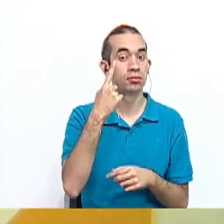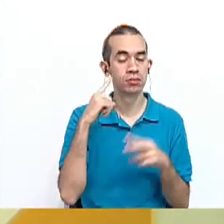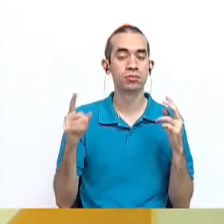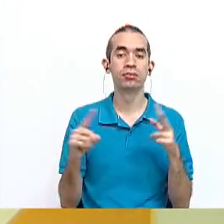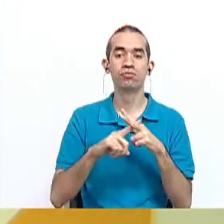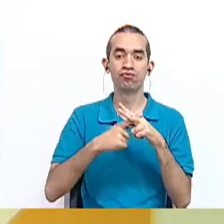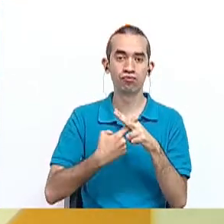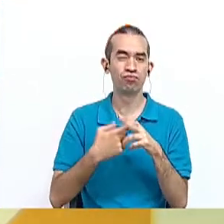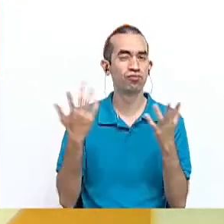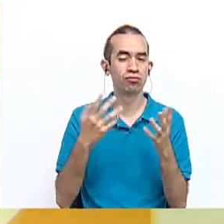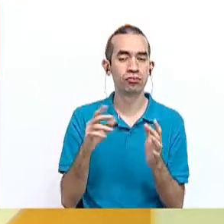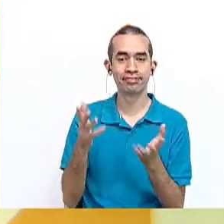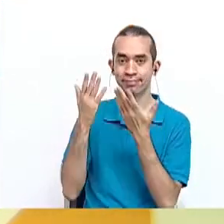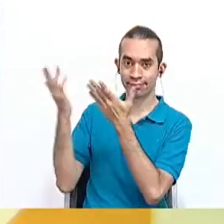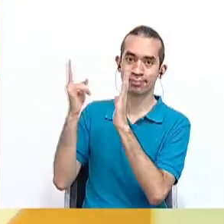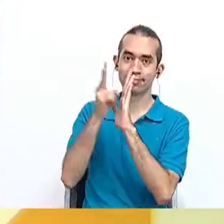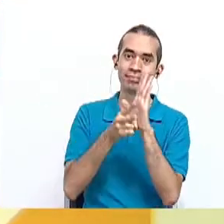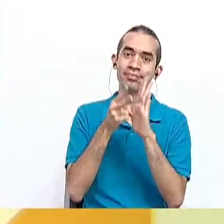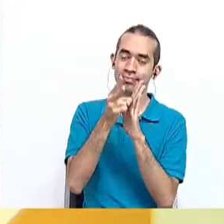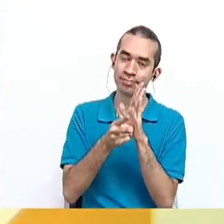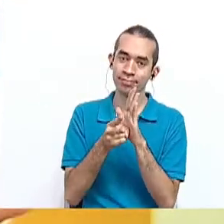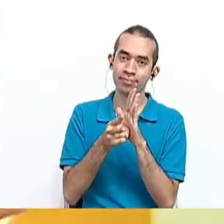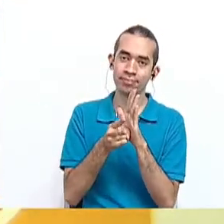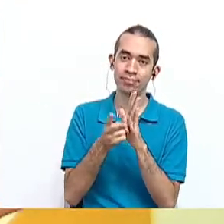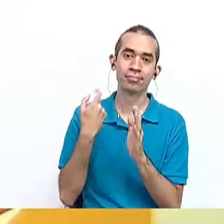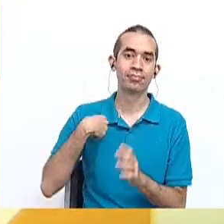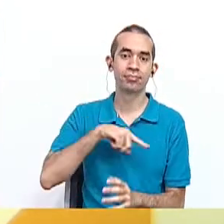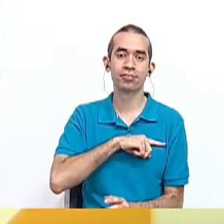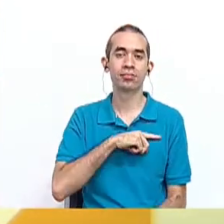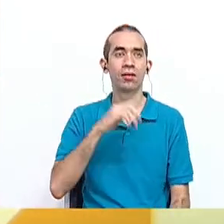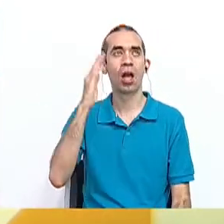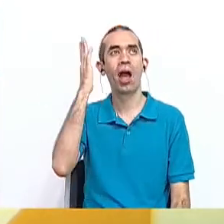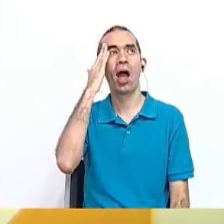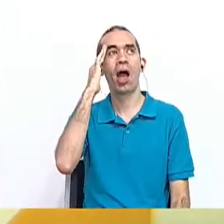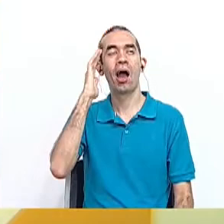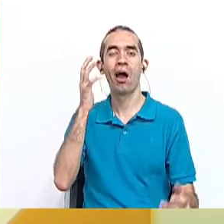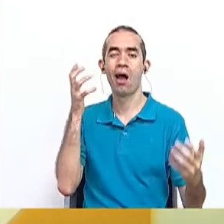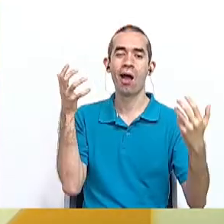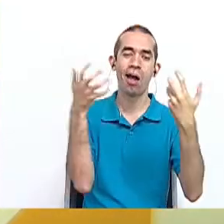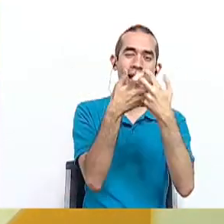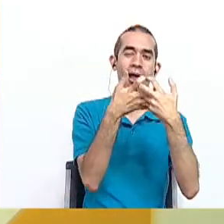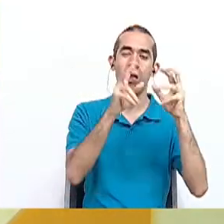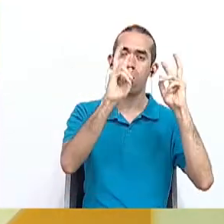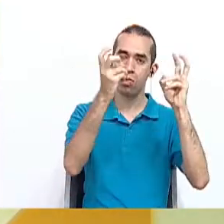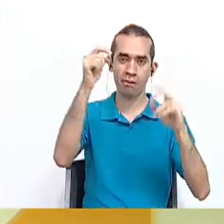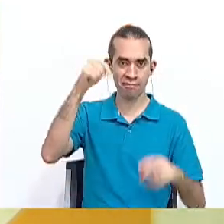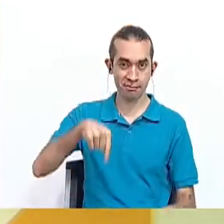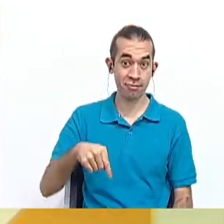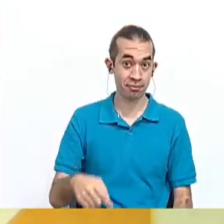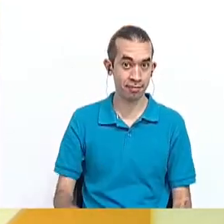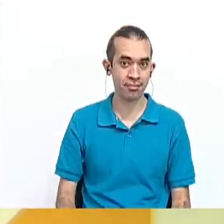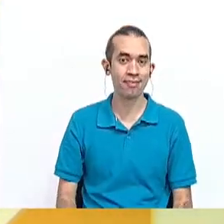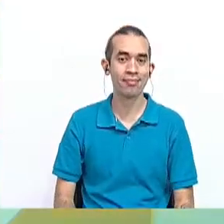parece si vemos el siguiente video para que nos vayamos adecuando al tema que vamos a ver el día de hoy?